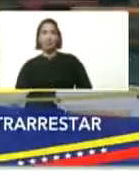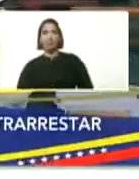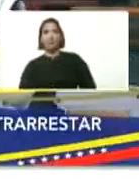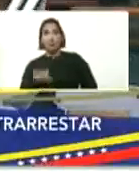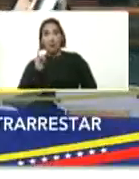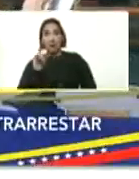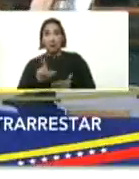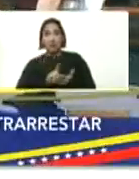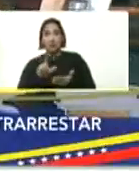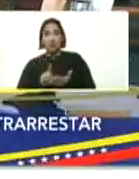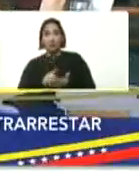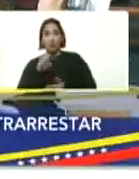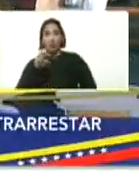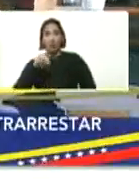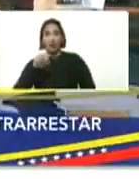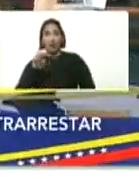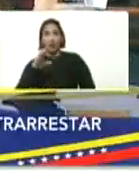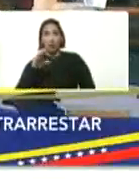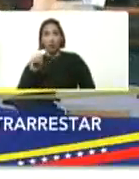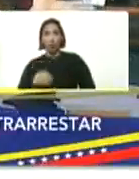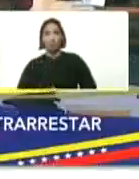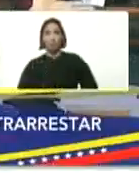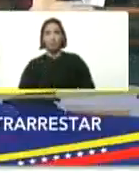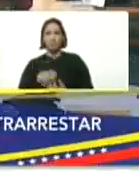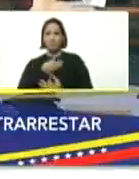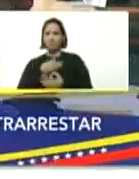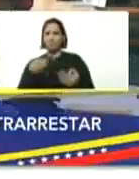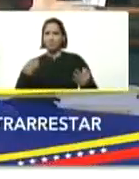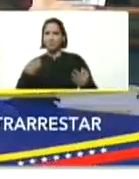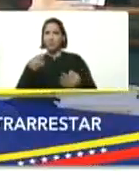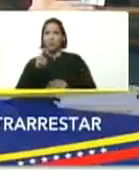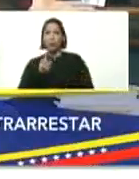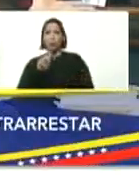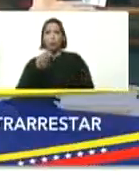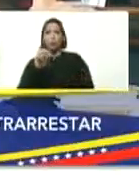libro de Eneco, extraordinario, Utopía.